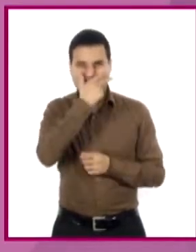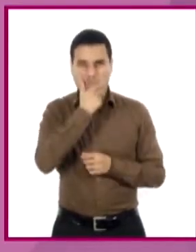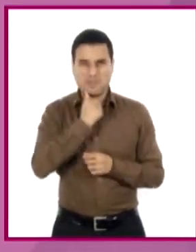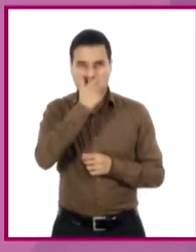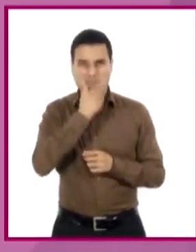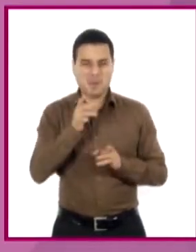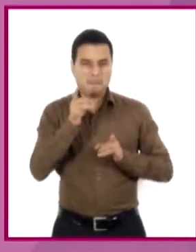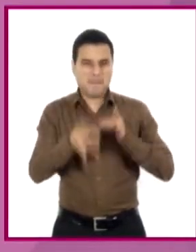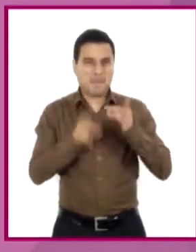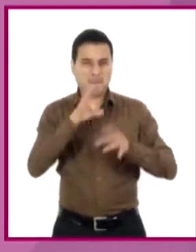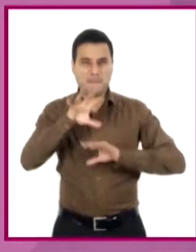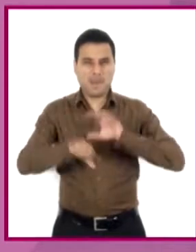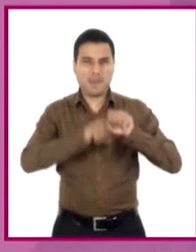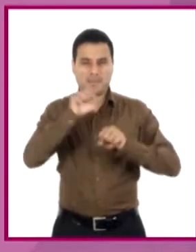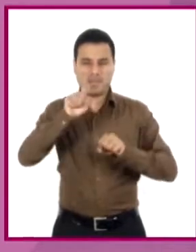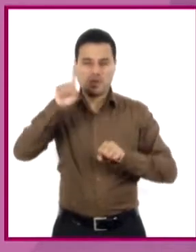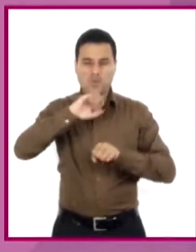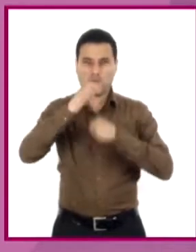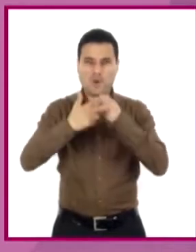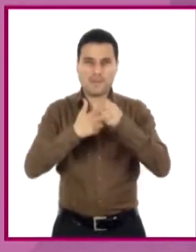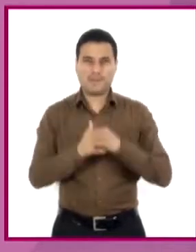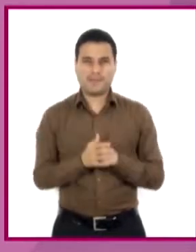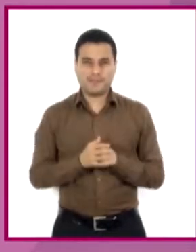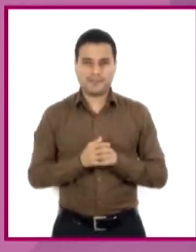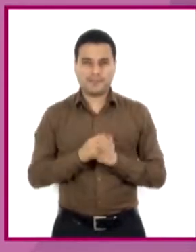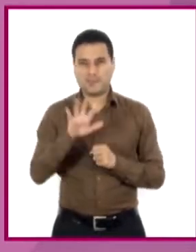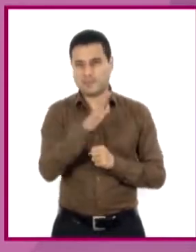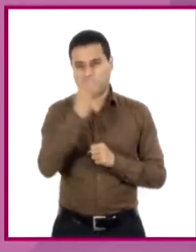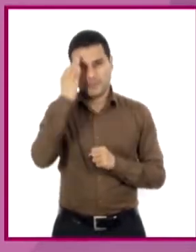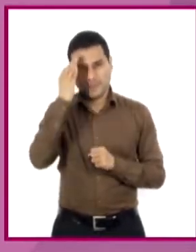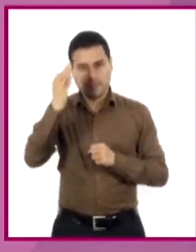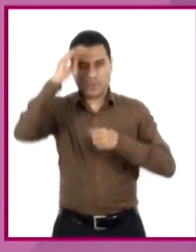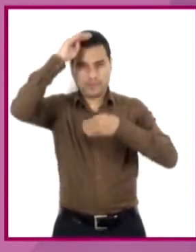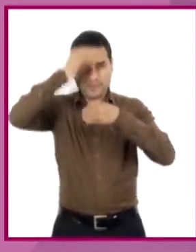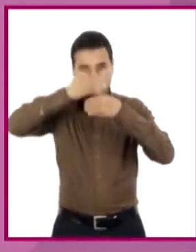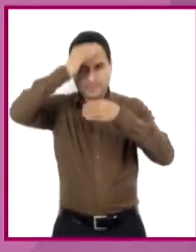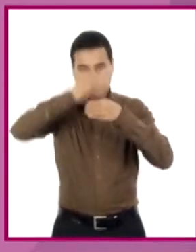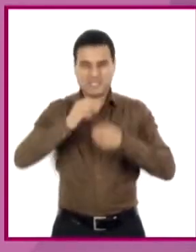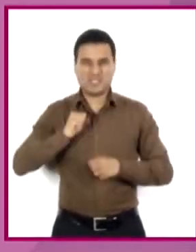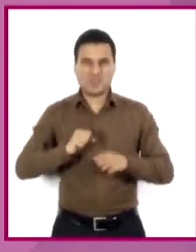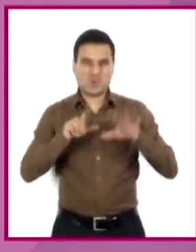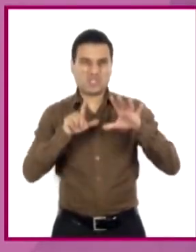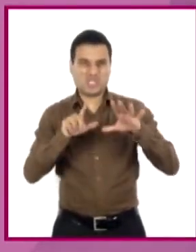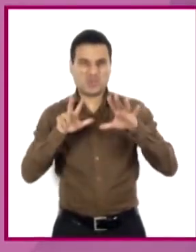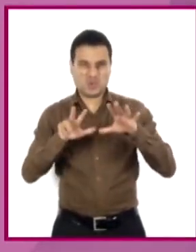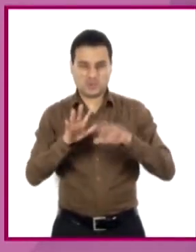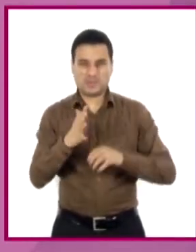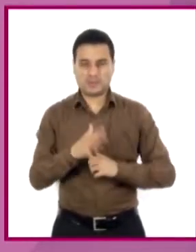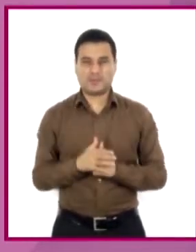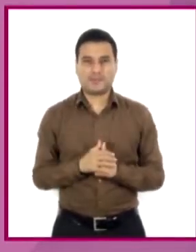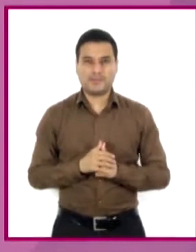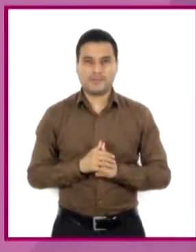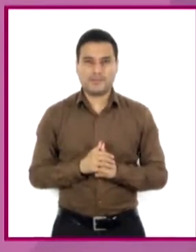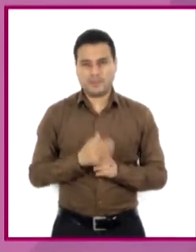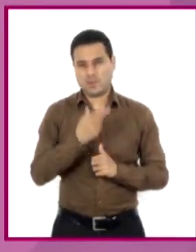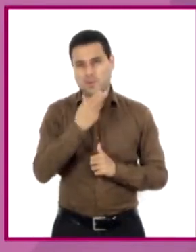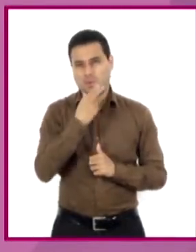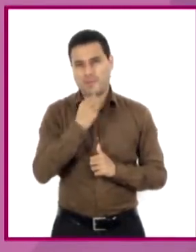de Europa en la era medieval, un poco más, no sé, siglo XVII, XVIII. Un conquistador,